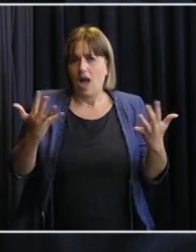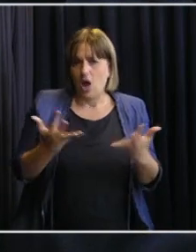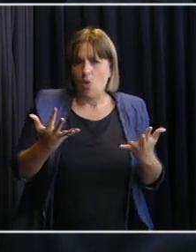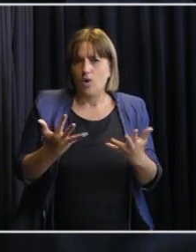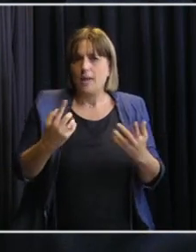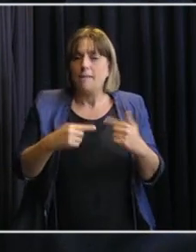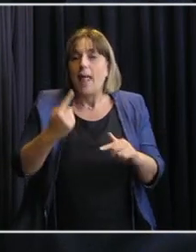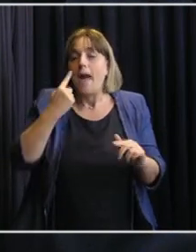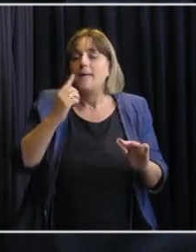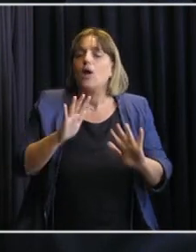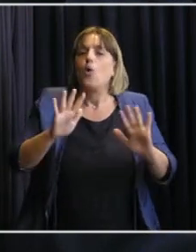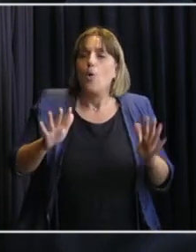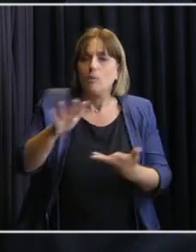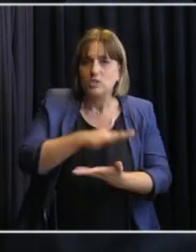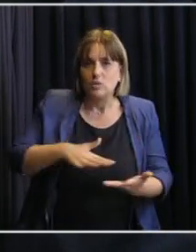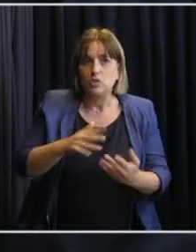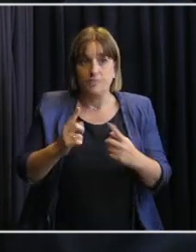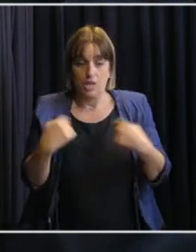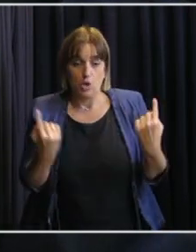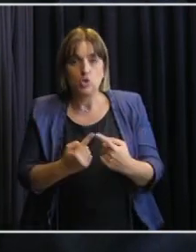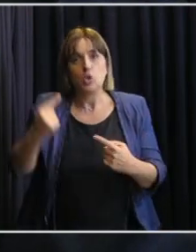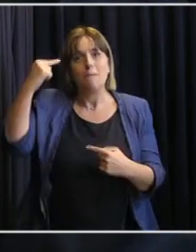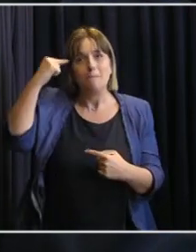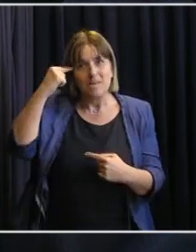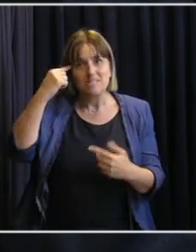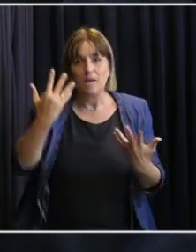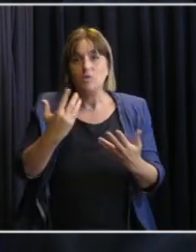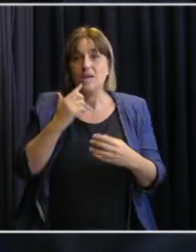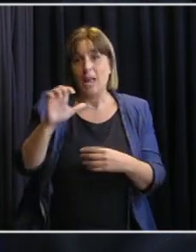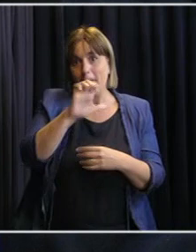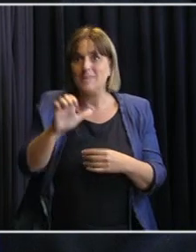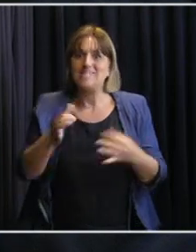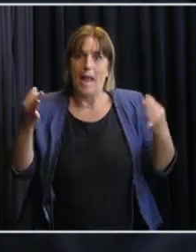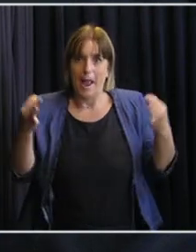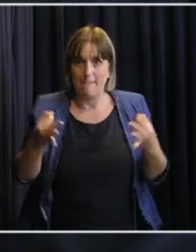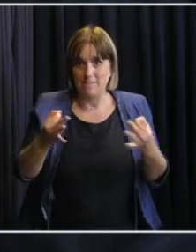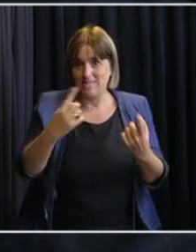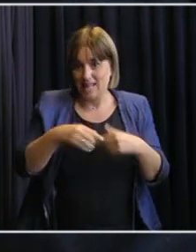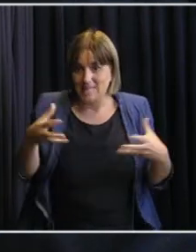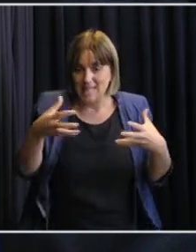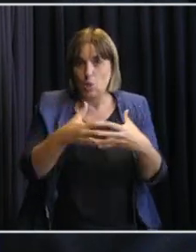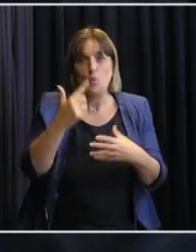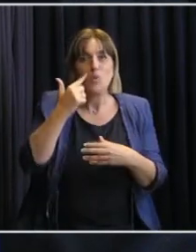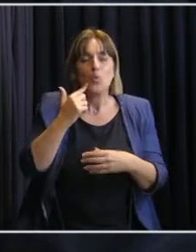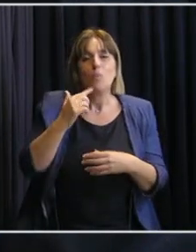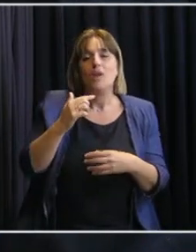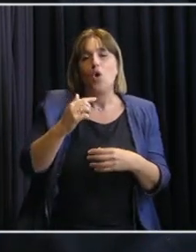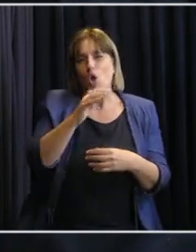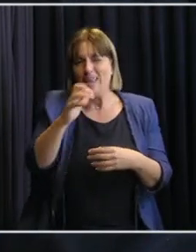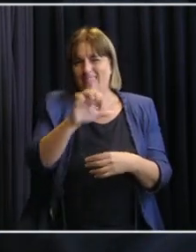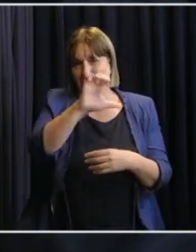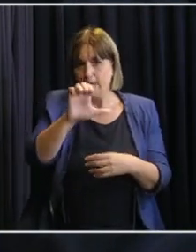más distinto el efecto, estamos considerando las empresas del literal E, los beneficios de las exenciones y los